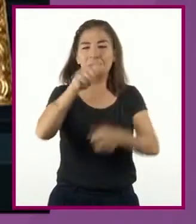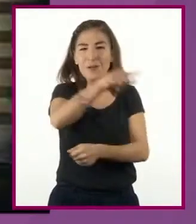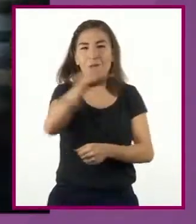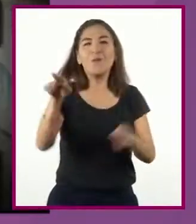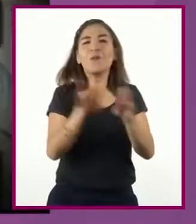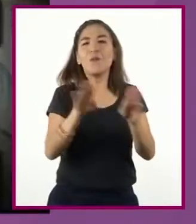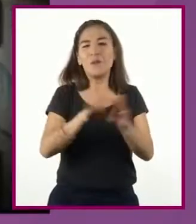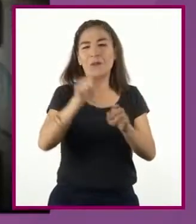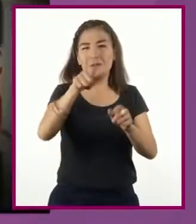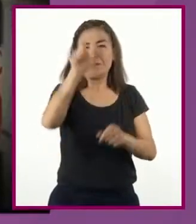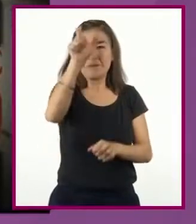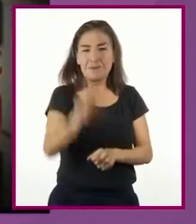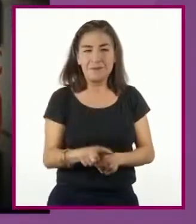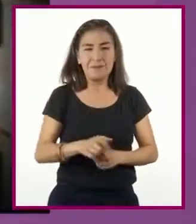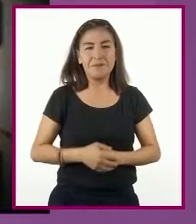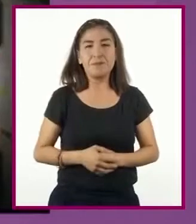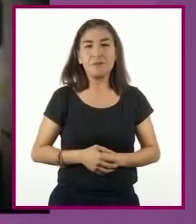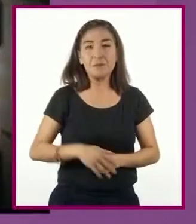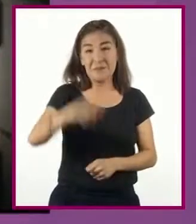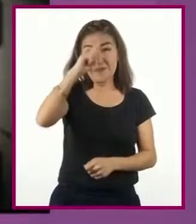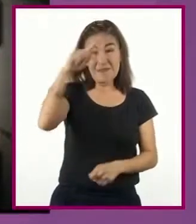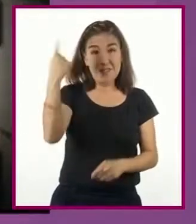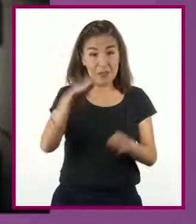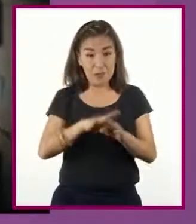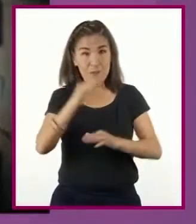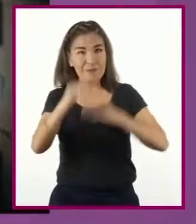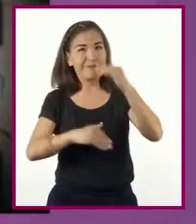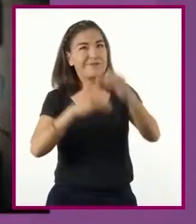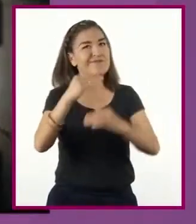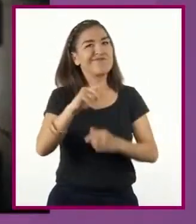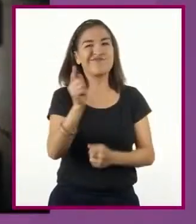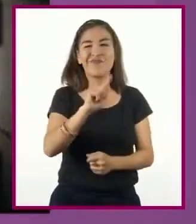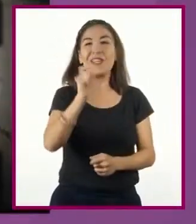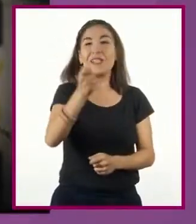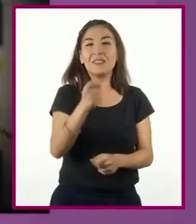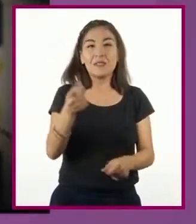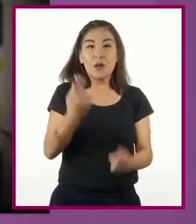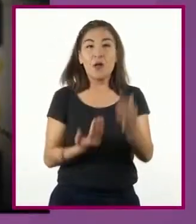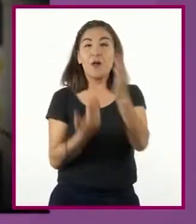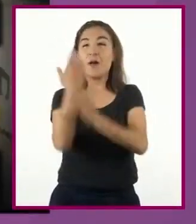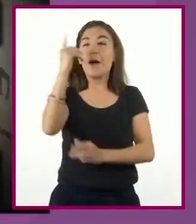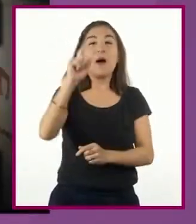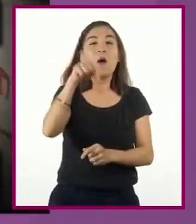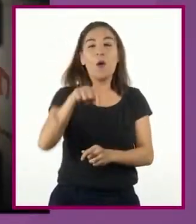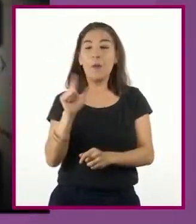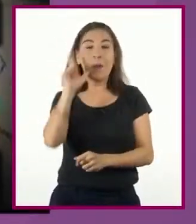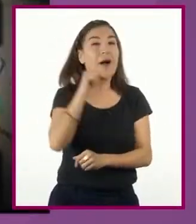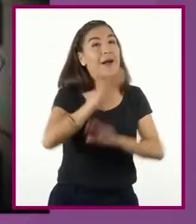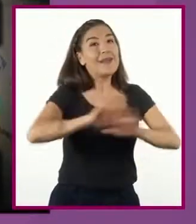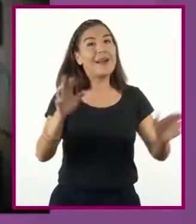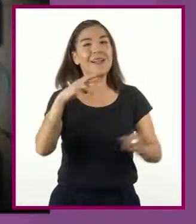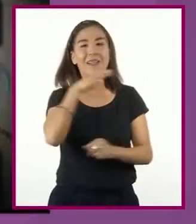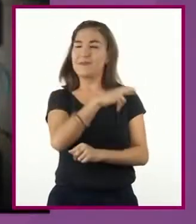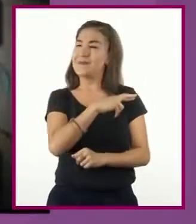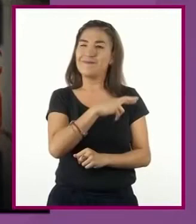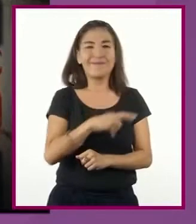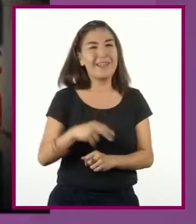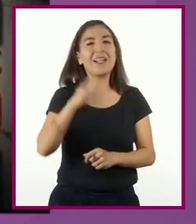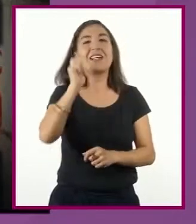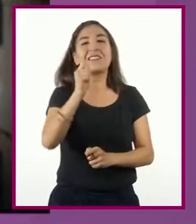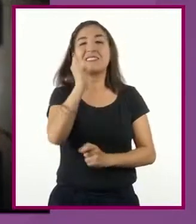identidad. La identidad no es fácil de construir. No se consolida de la noche a la mañana como por arte de magia. Se